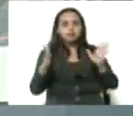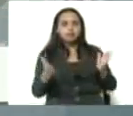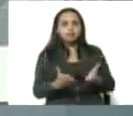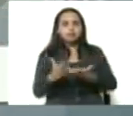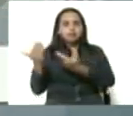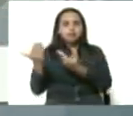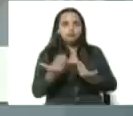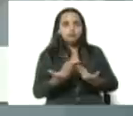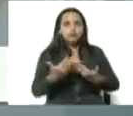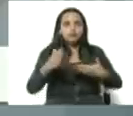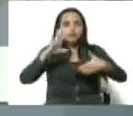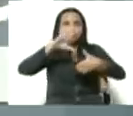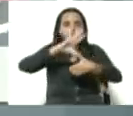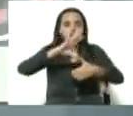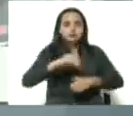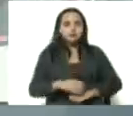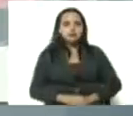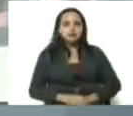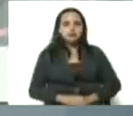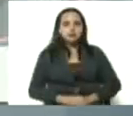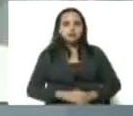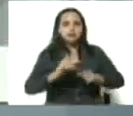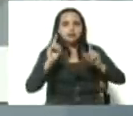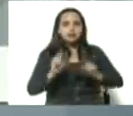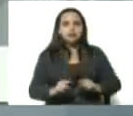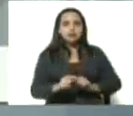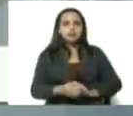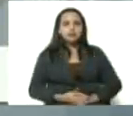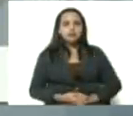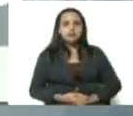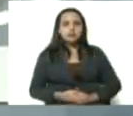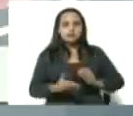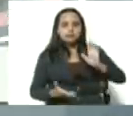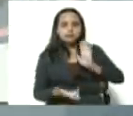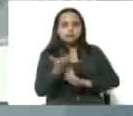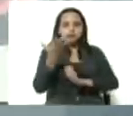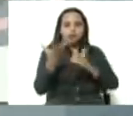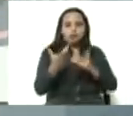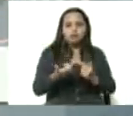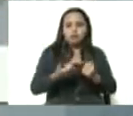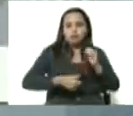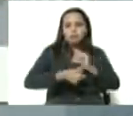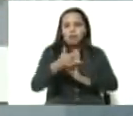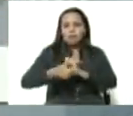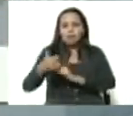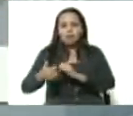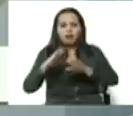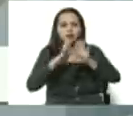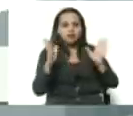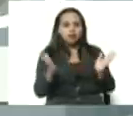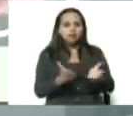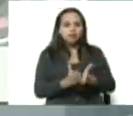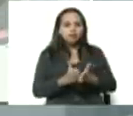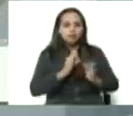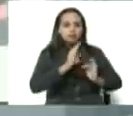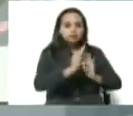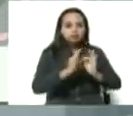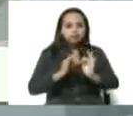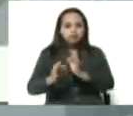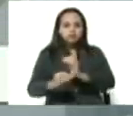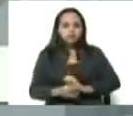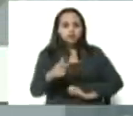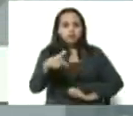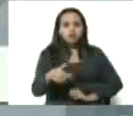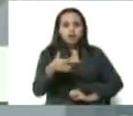ahorita Sudamérica, en medio del crecimiento de los casos a nivel mundial. Hoy hubo